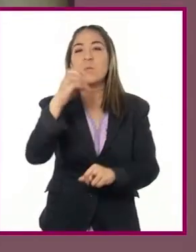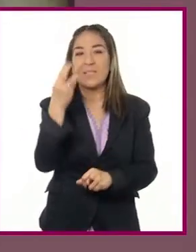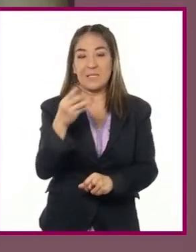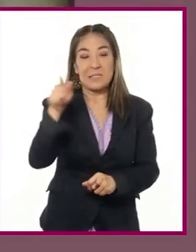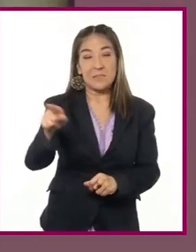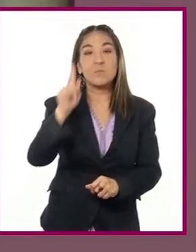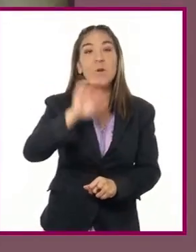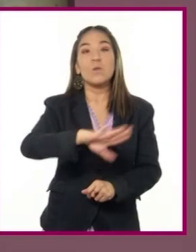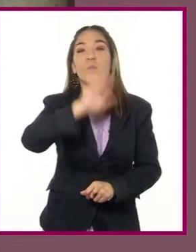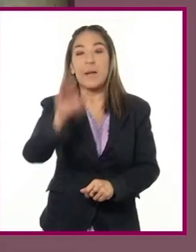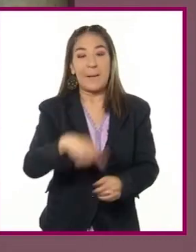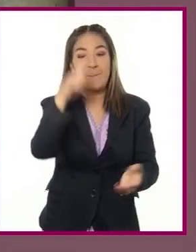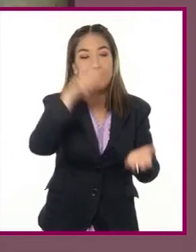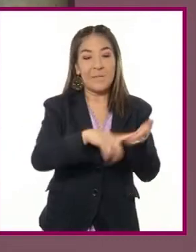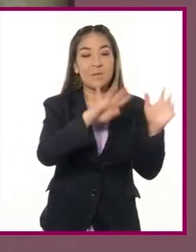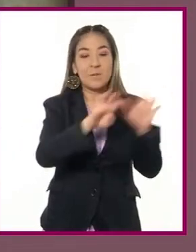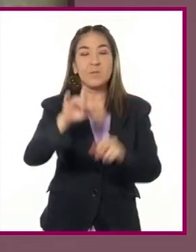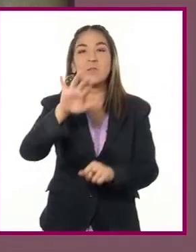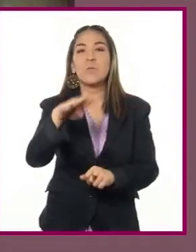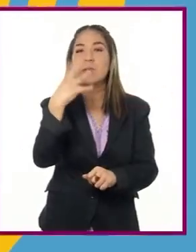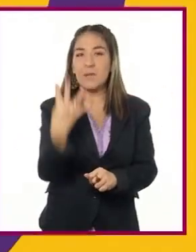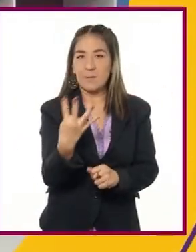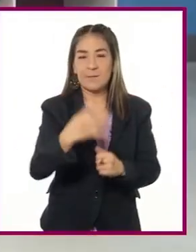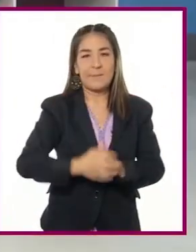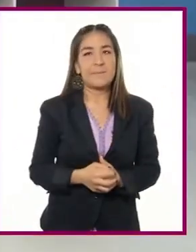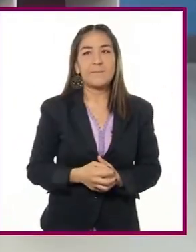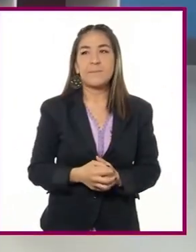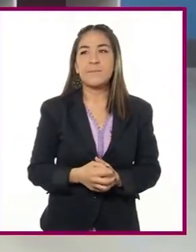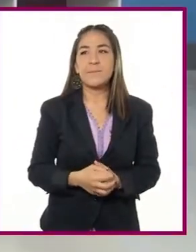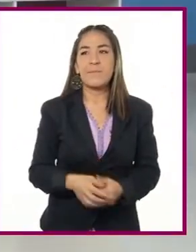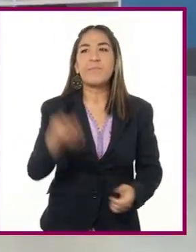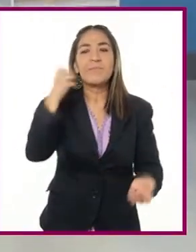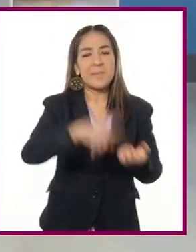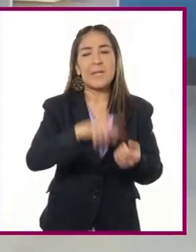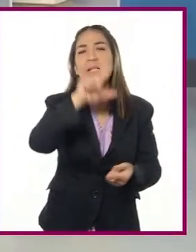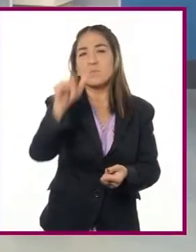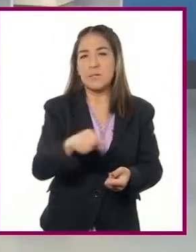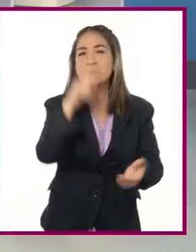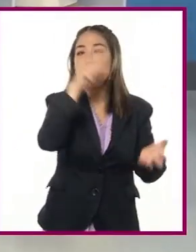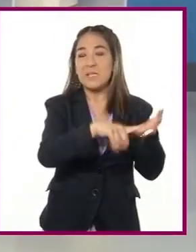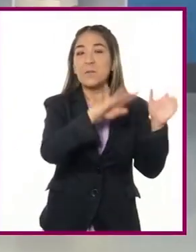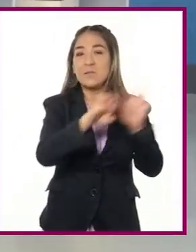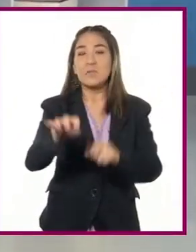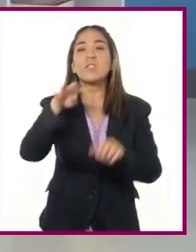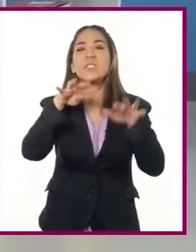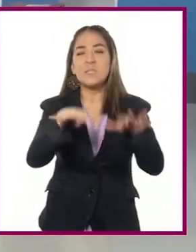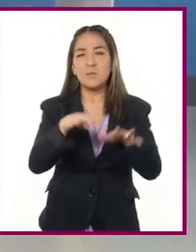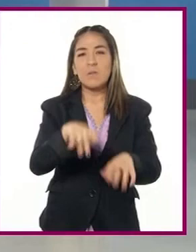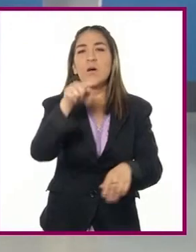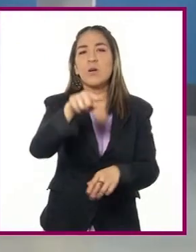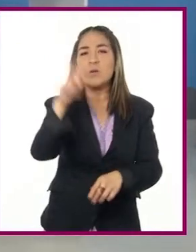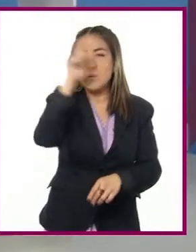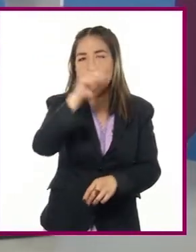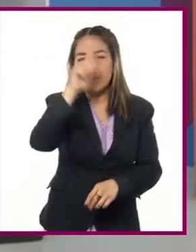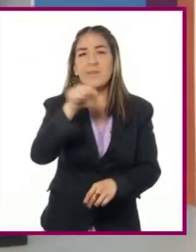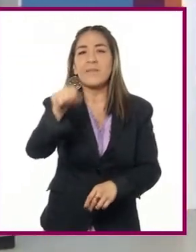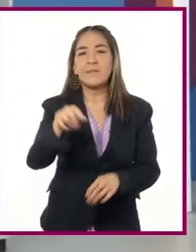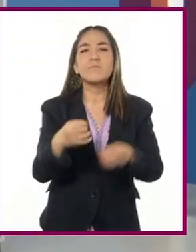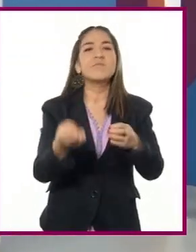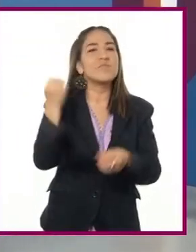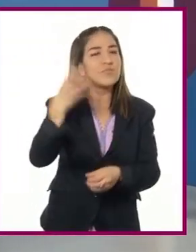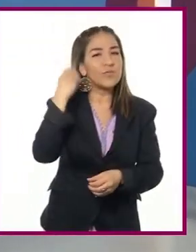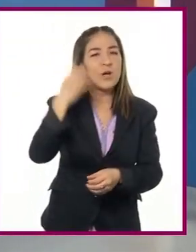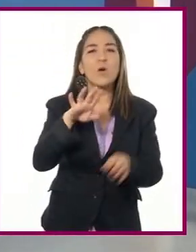Falleció en 1954. En 1919 se fundó el Consejo Feminista Mexicano.